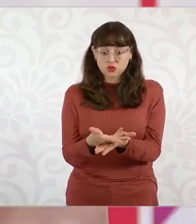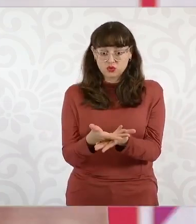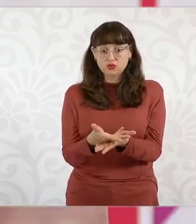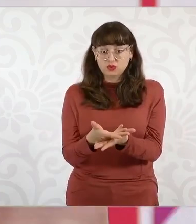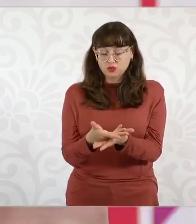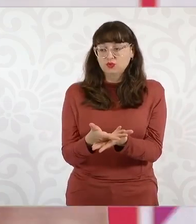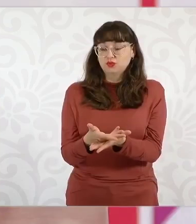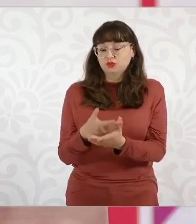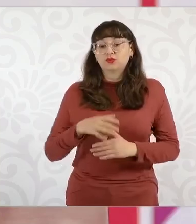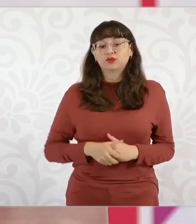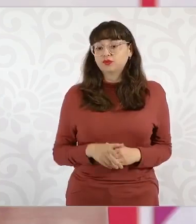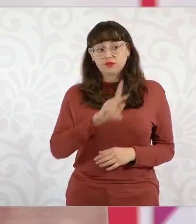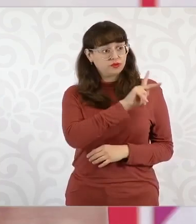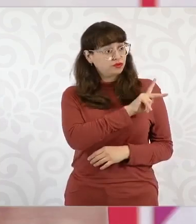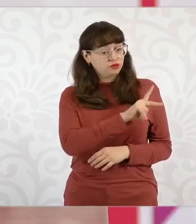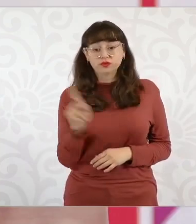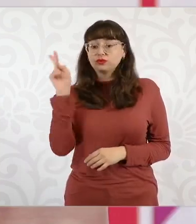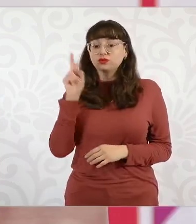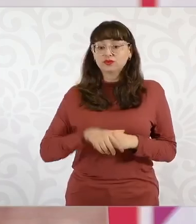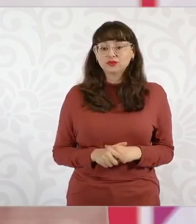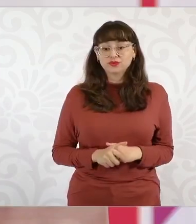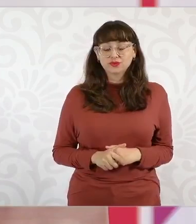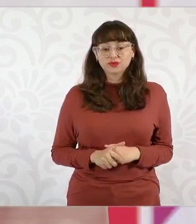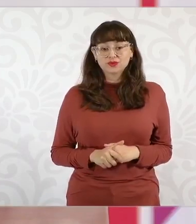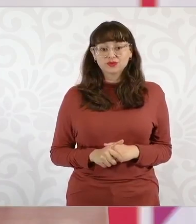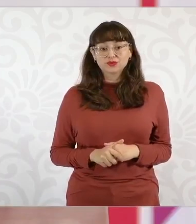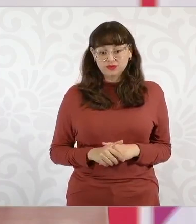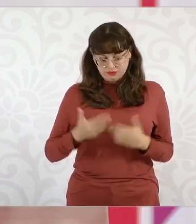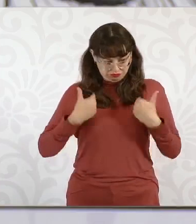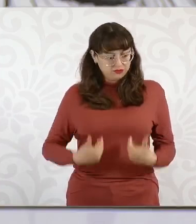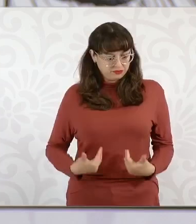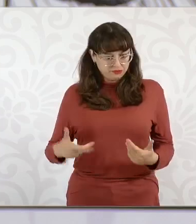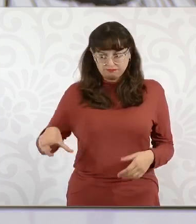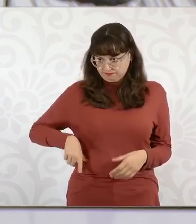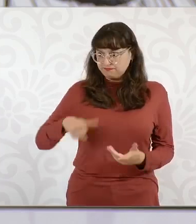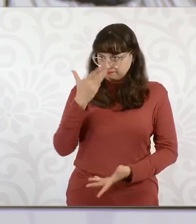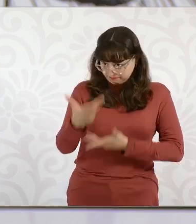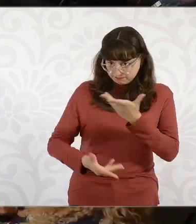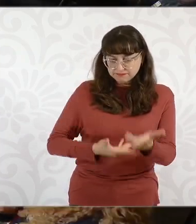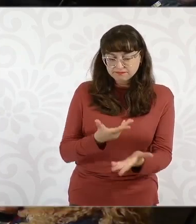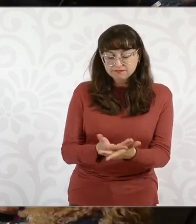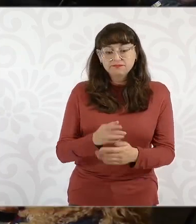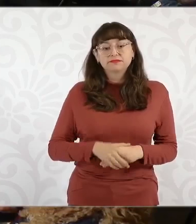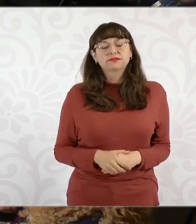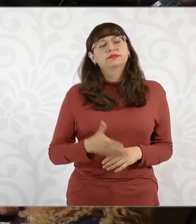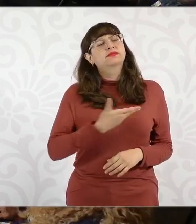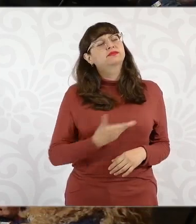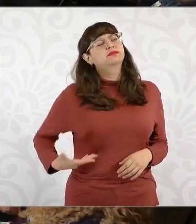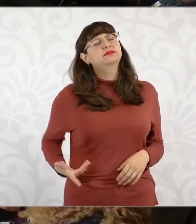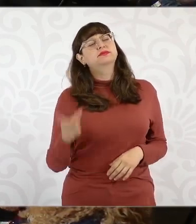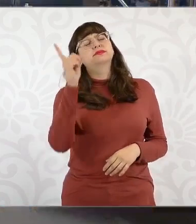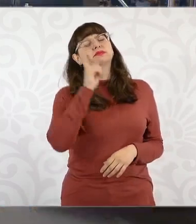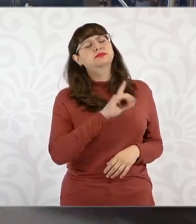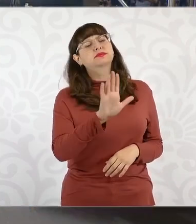pueblo, todos los que somos servidores públicos. Presidenta, también en el